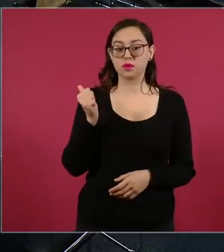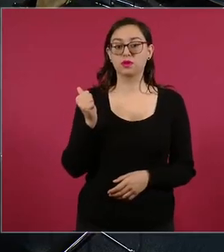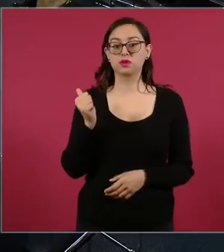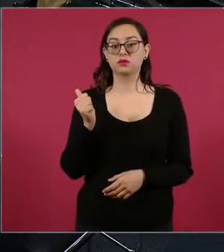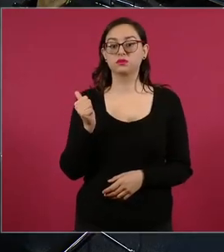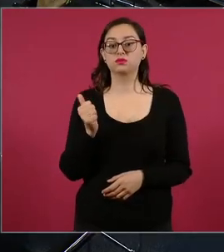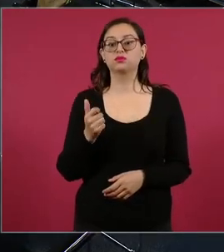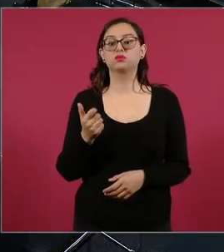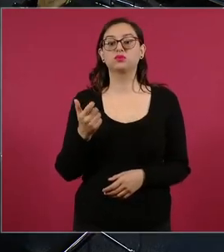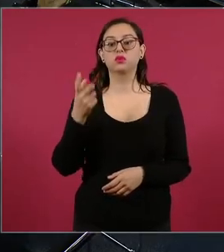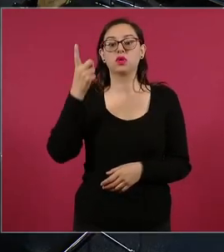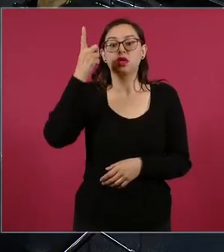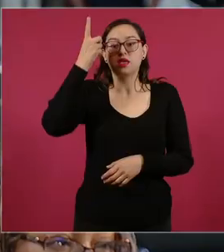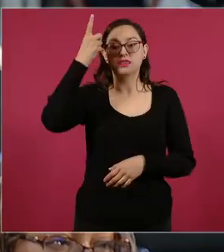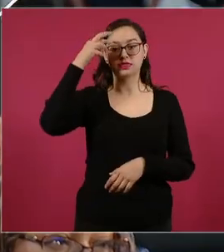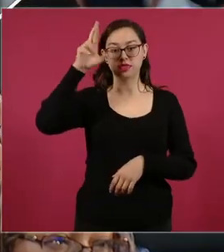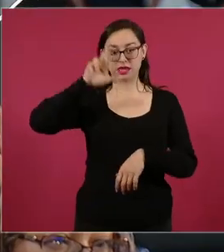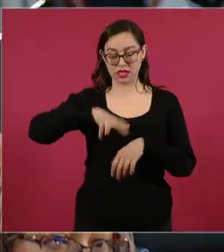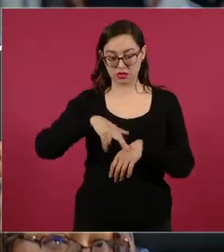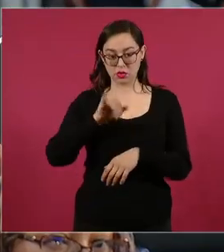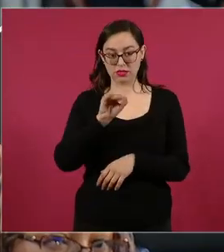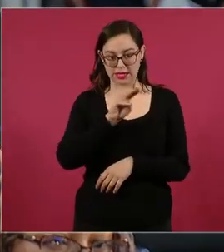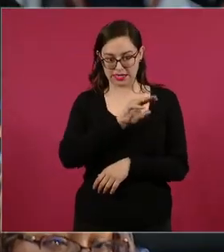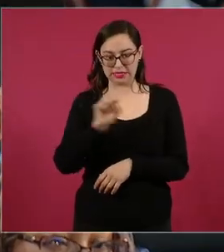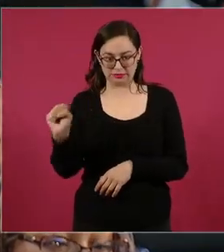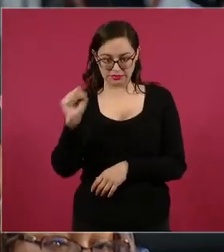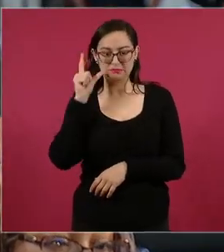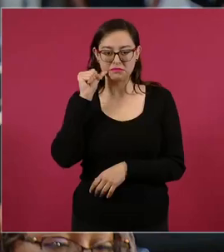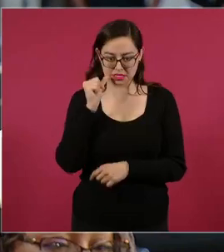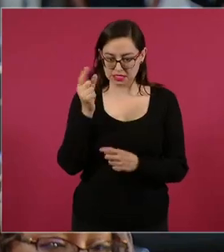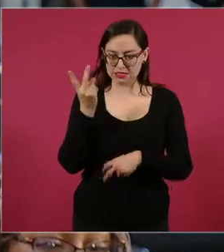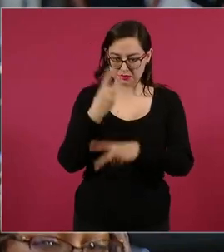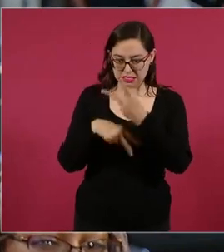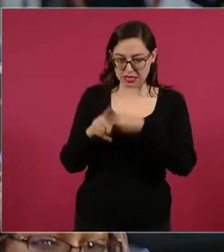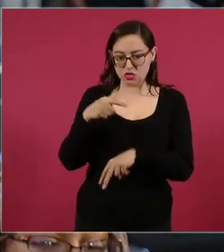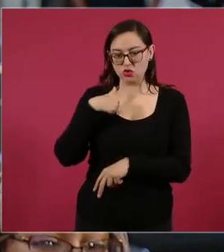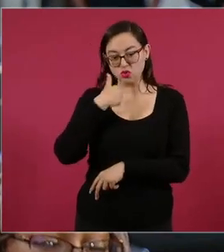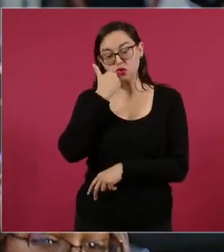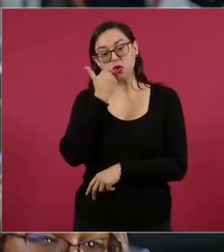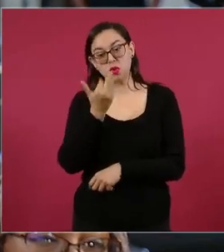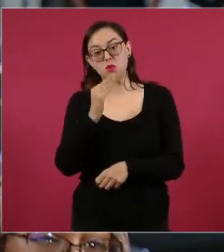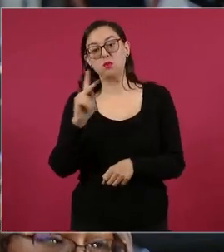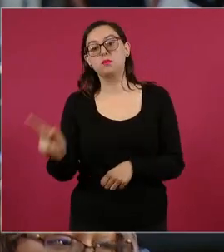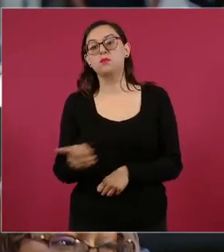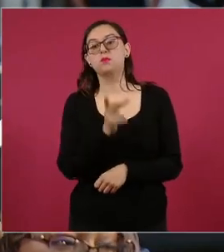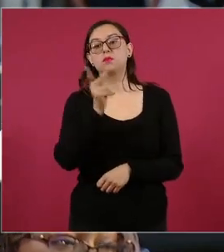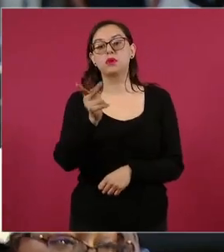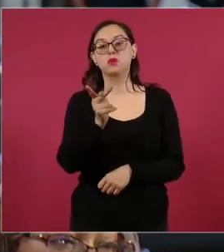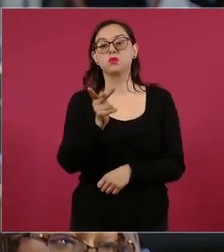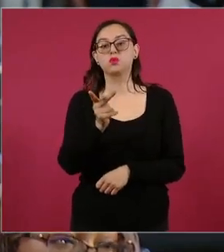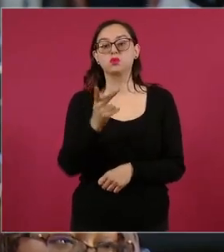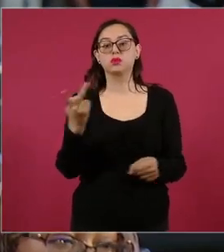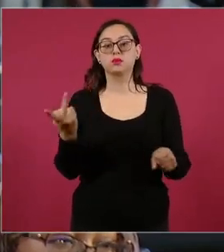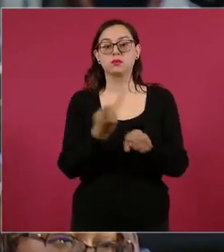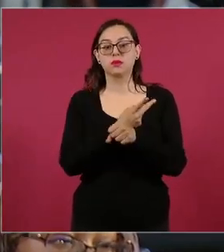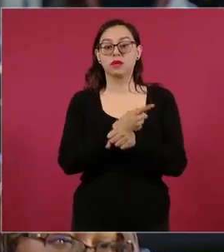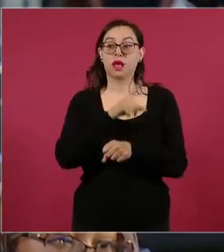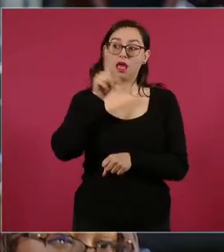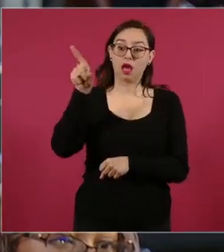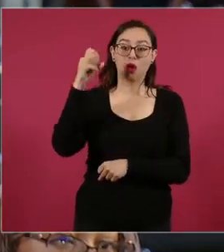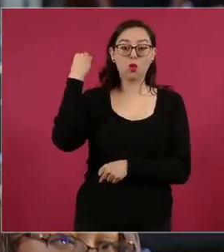el director del IMSS, se mencionó en fecha anterior, señor presidente, de las cuatro orquestas de